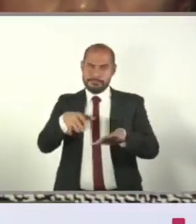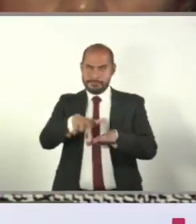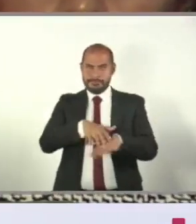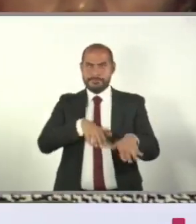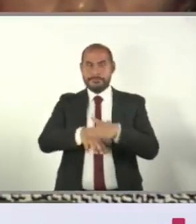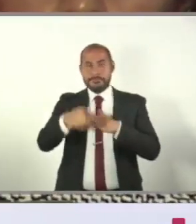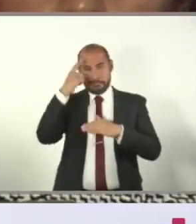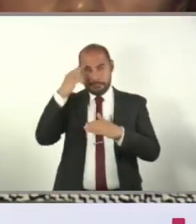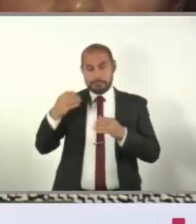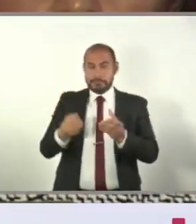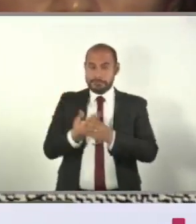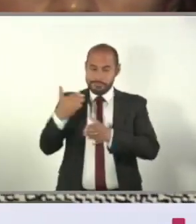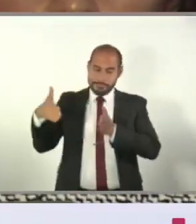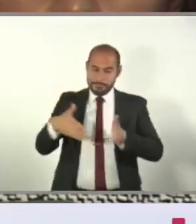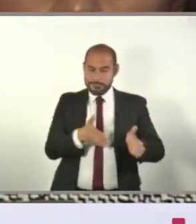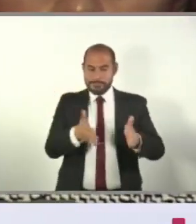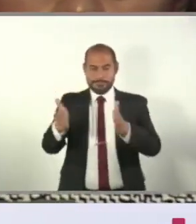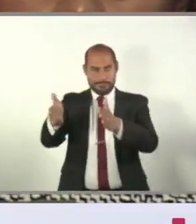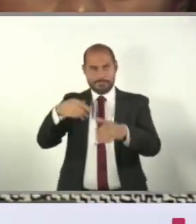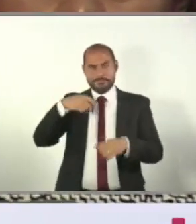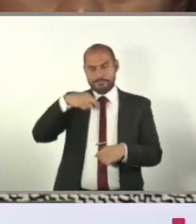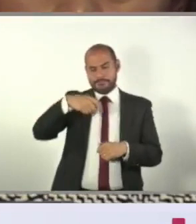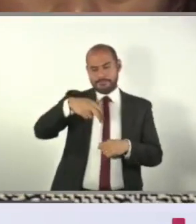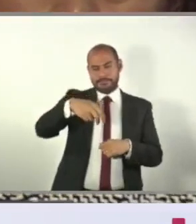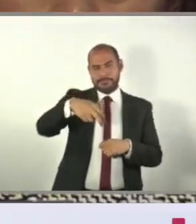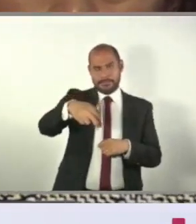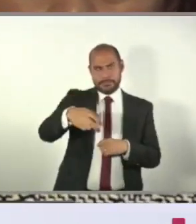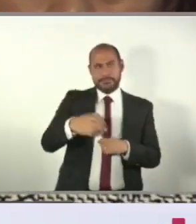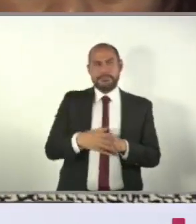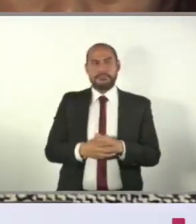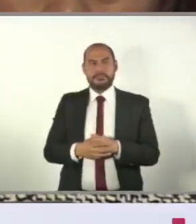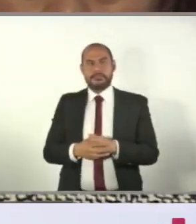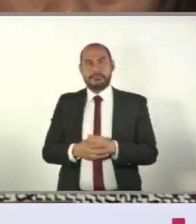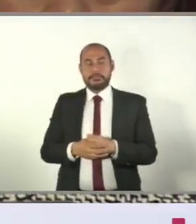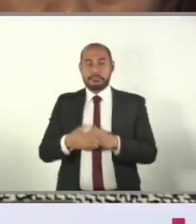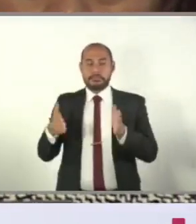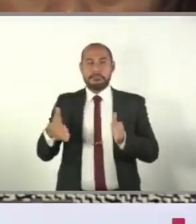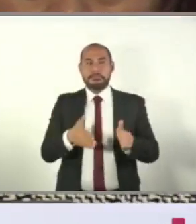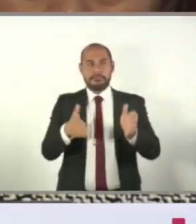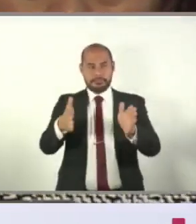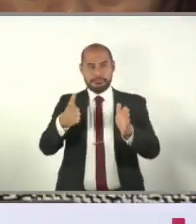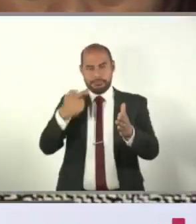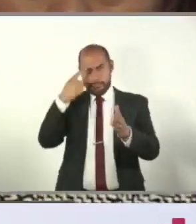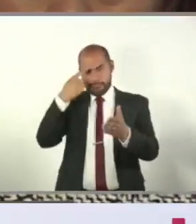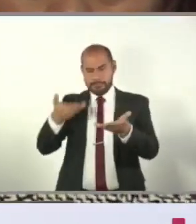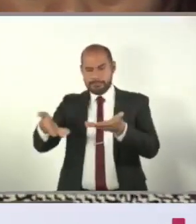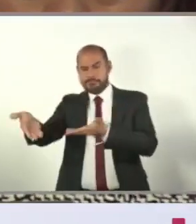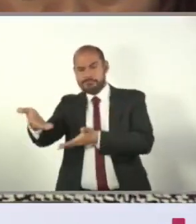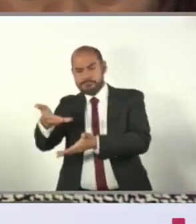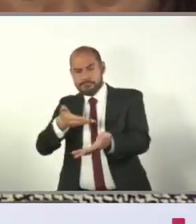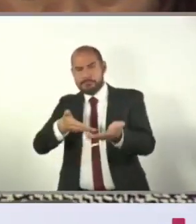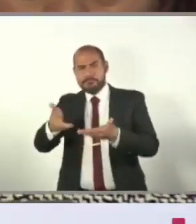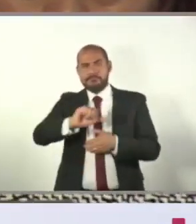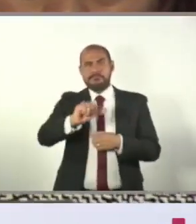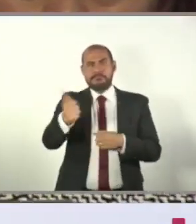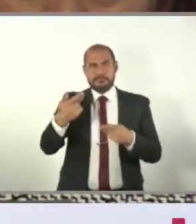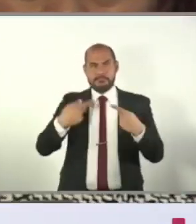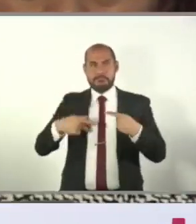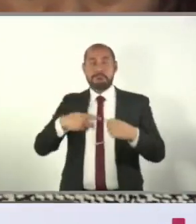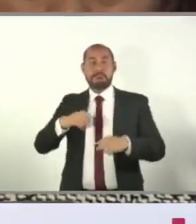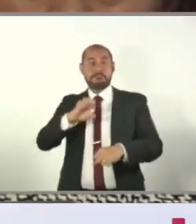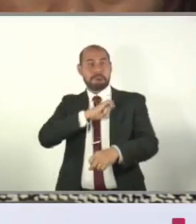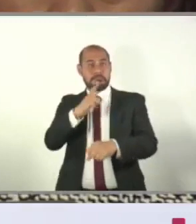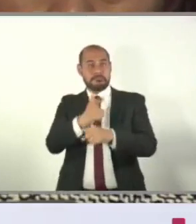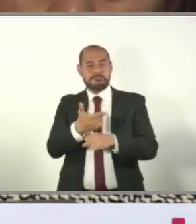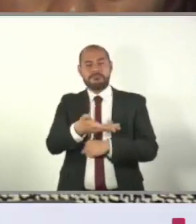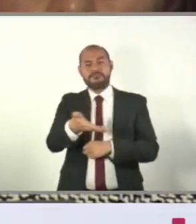nuevos trayectos por recorrer, que no olviden el camino que conduce al servicio a los demás, en particular